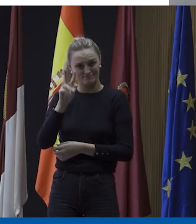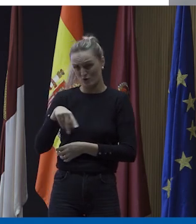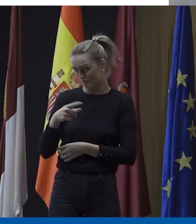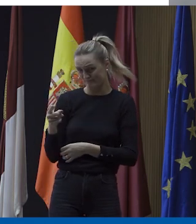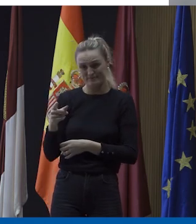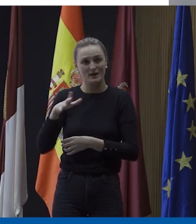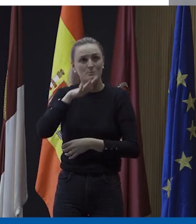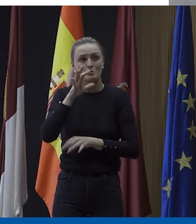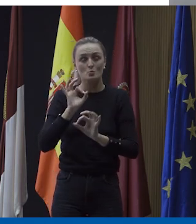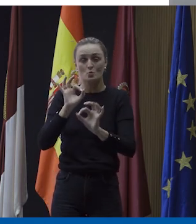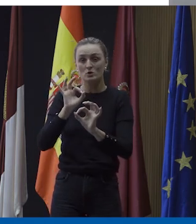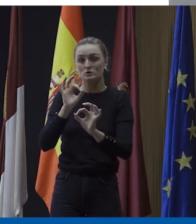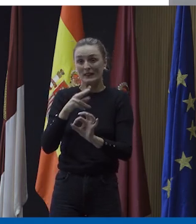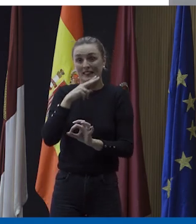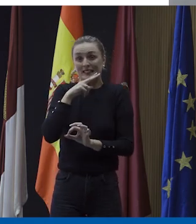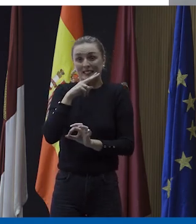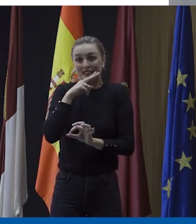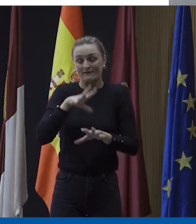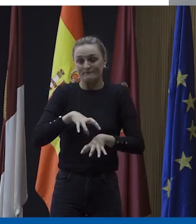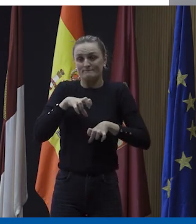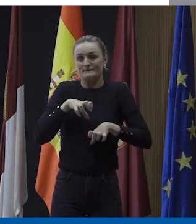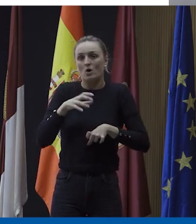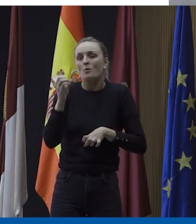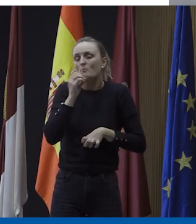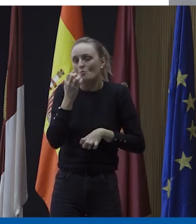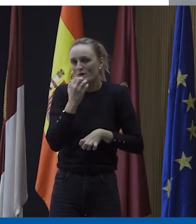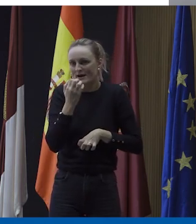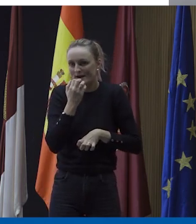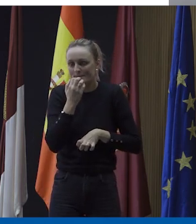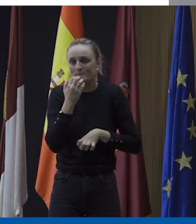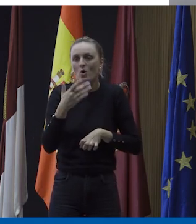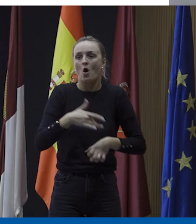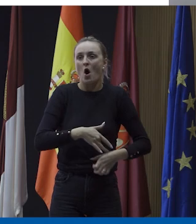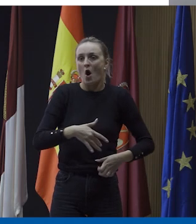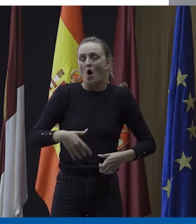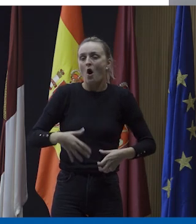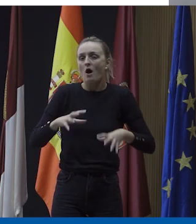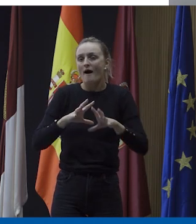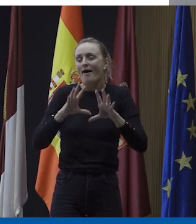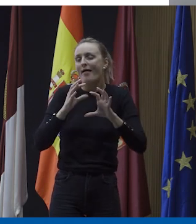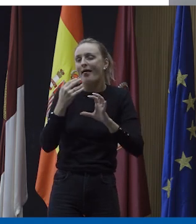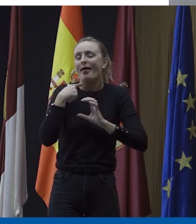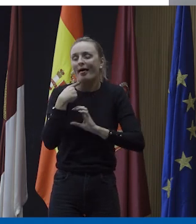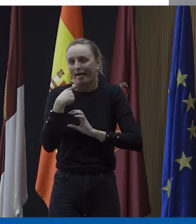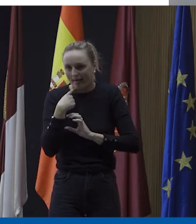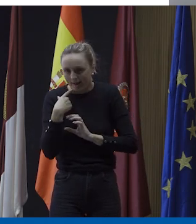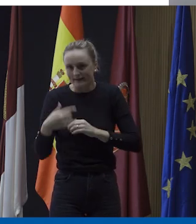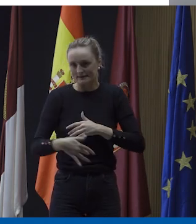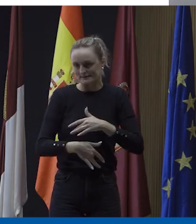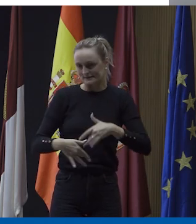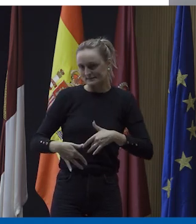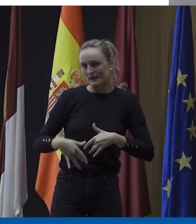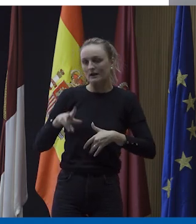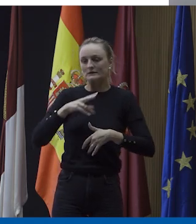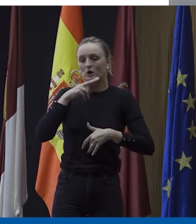como son la incontinencia de orina, la incontinencia de gases, la incontinencia de heces, todo lo contrario, las retenciones